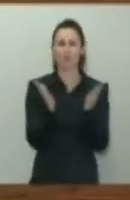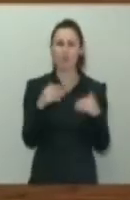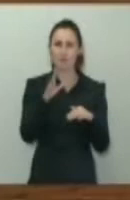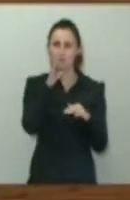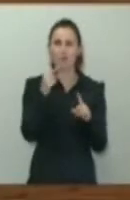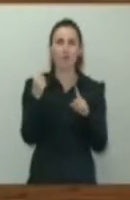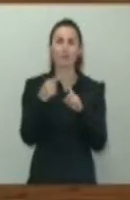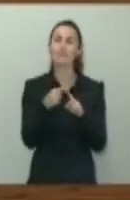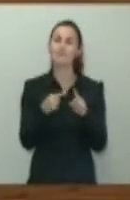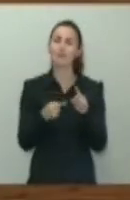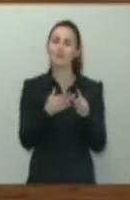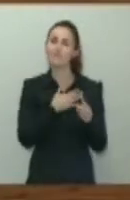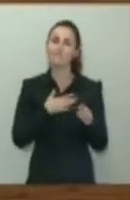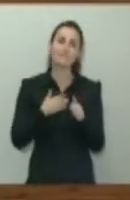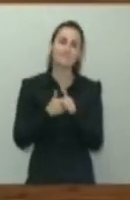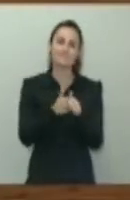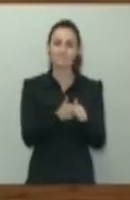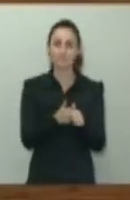Perseguir.